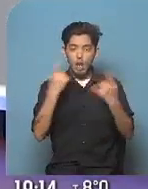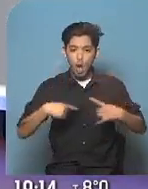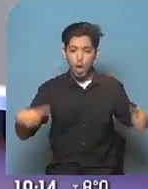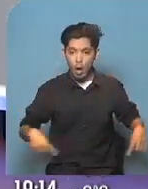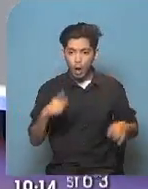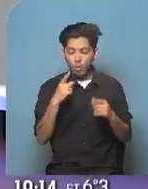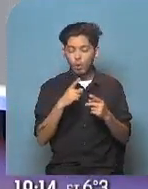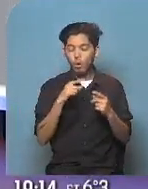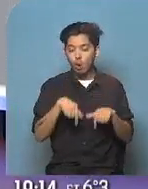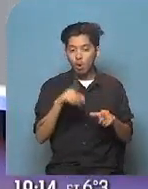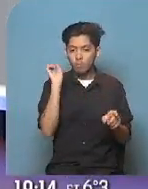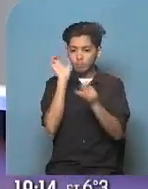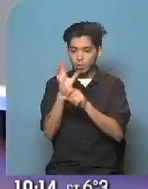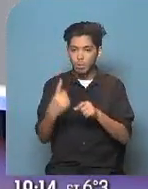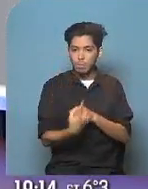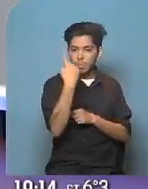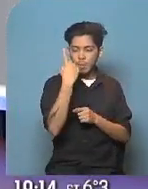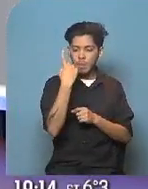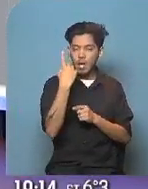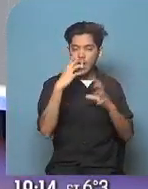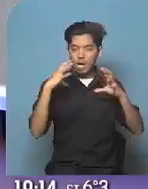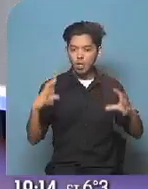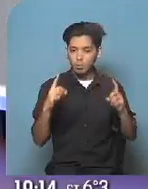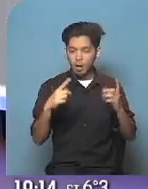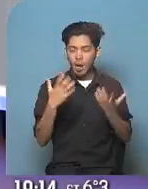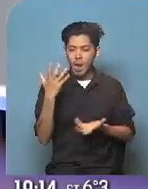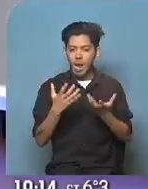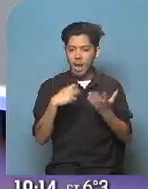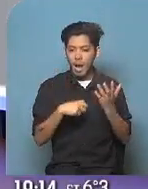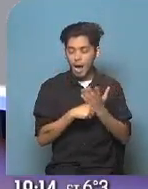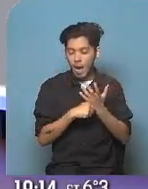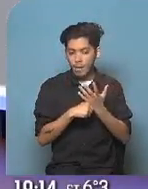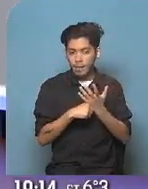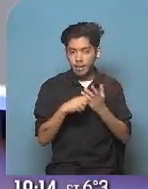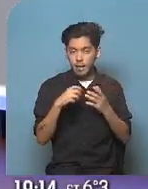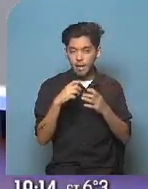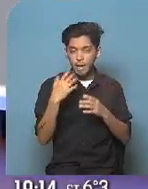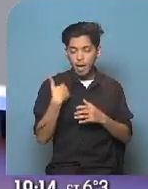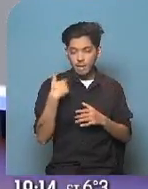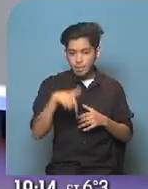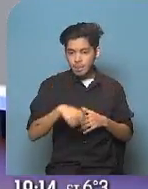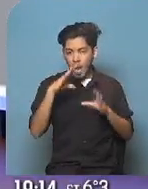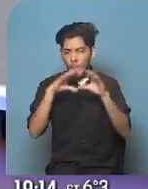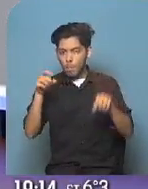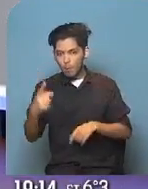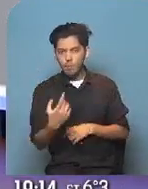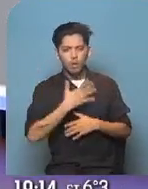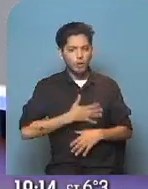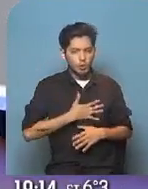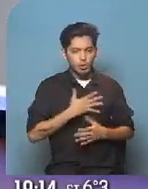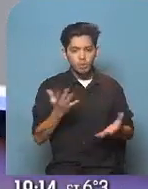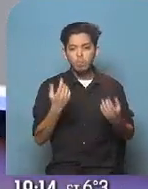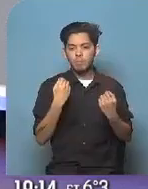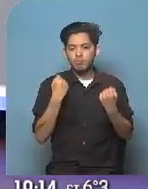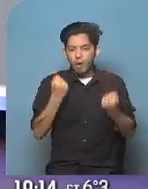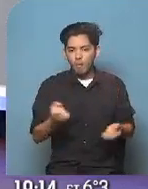partió desde Buenos Aires el primer envío de carne argentina con destino a Japón. Estamos muy contentos de dar este paso porque fortalece la